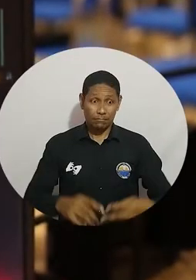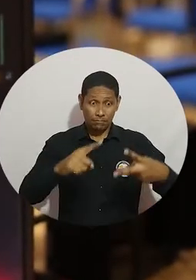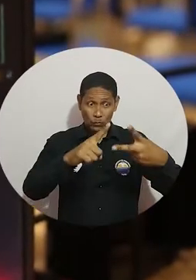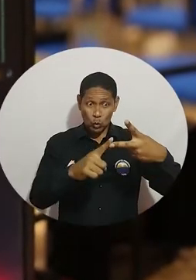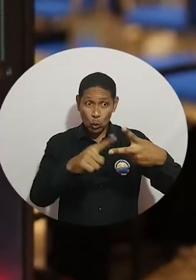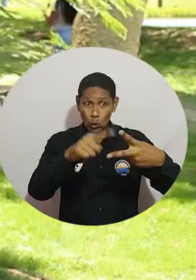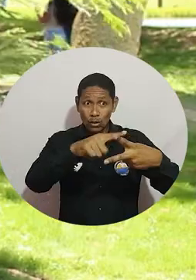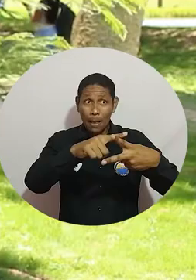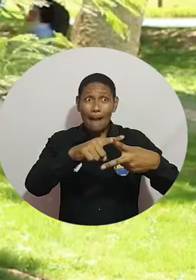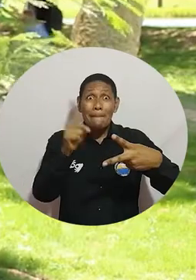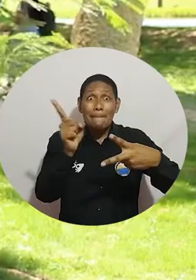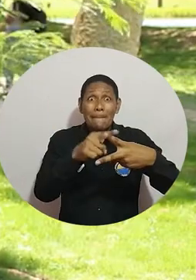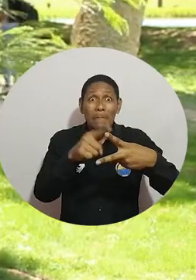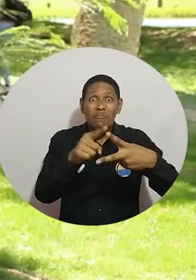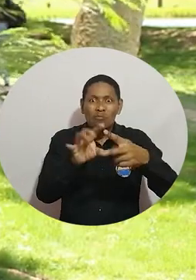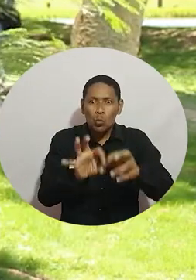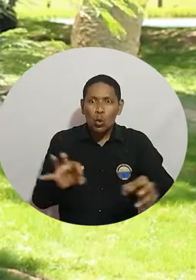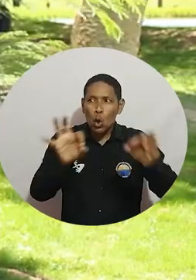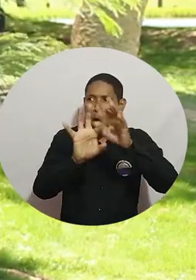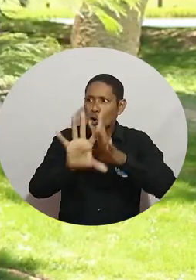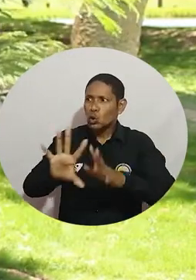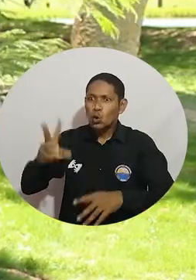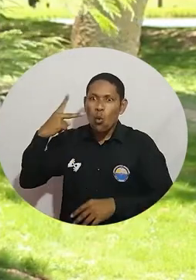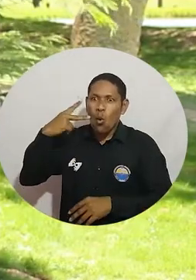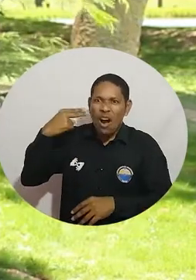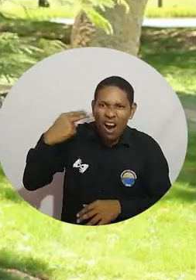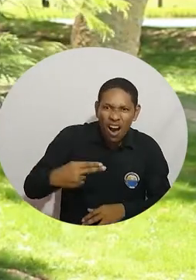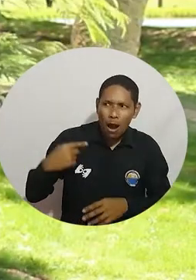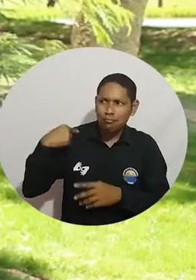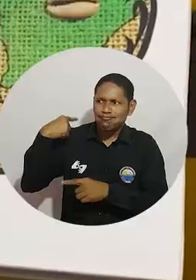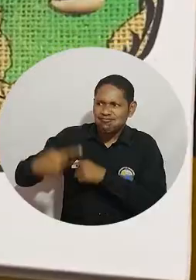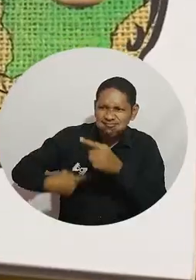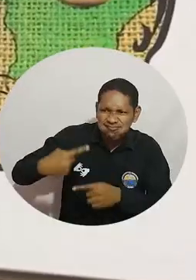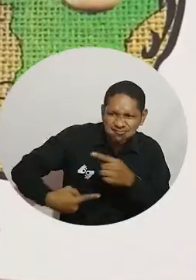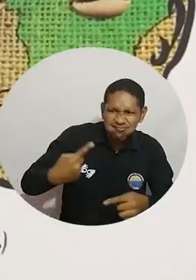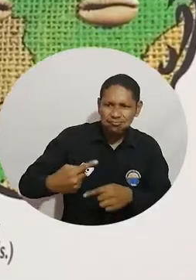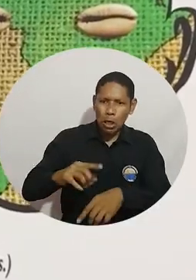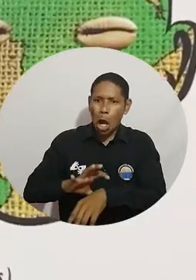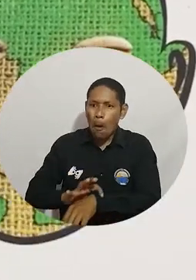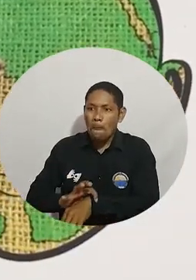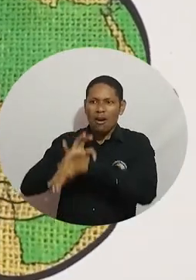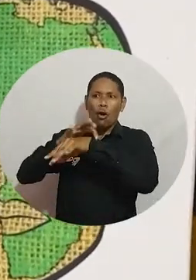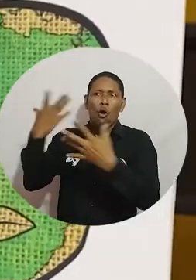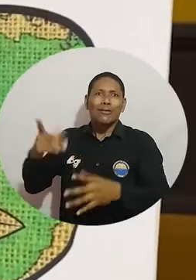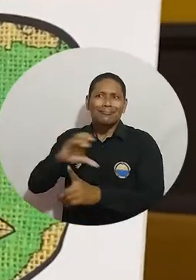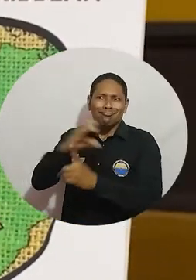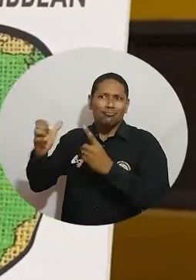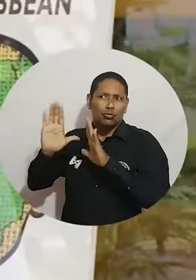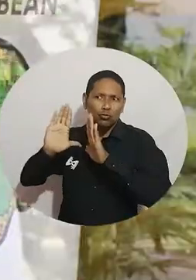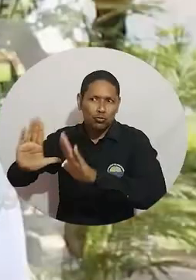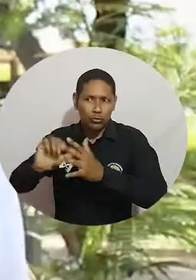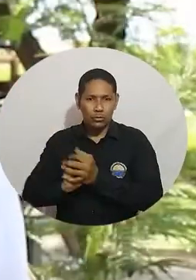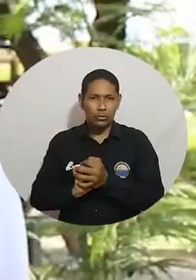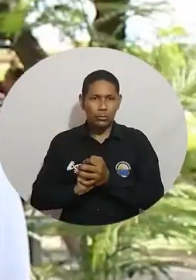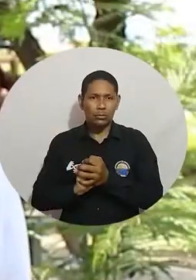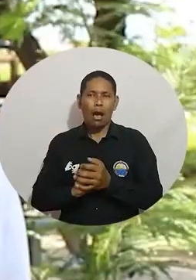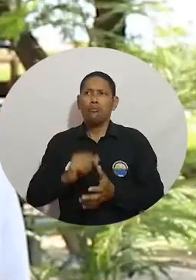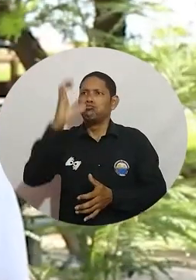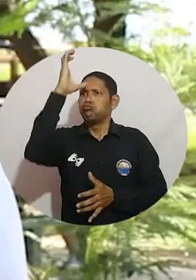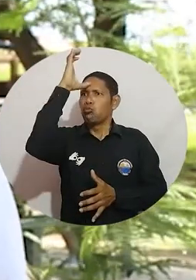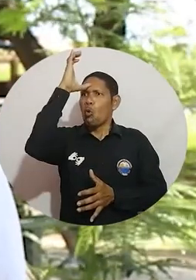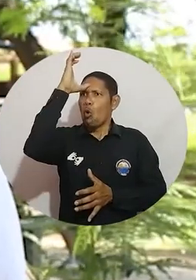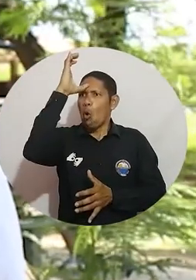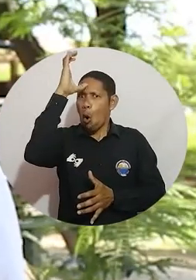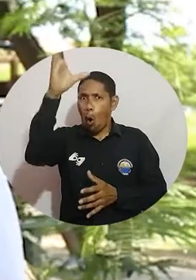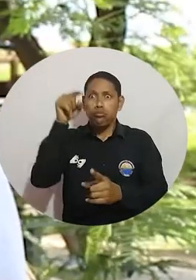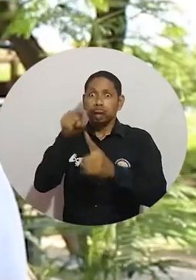Dos cosas. Uno, cómo la medicina está condicionada históricamente por los discursos políticos del momento y no es simplemente un